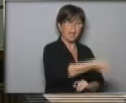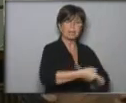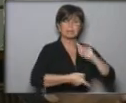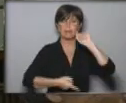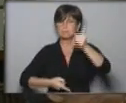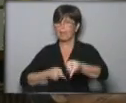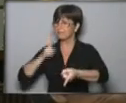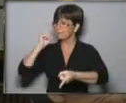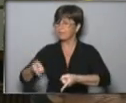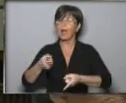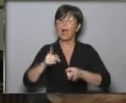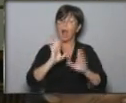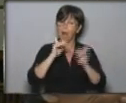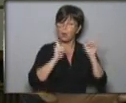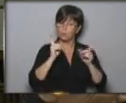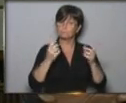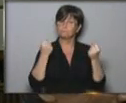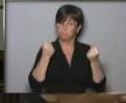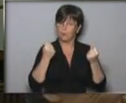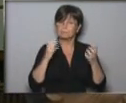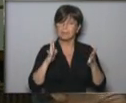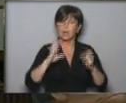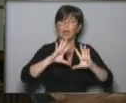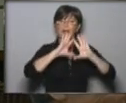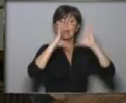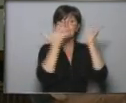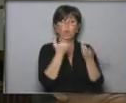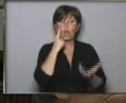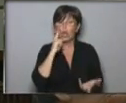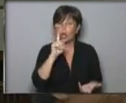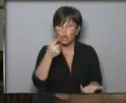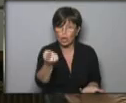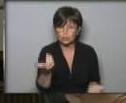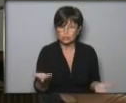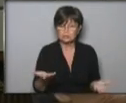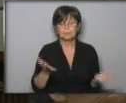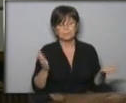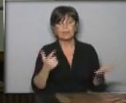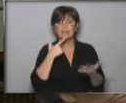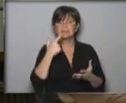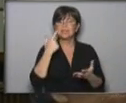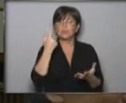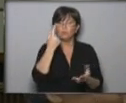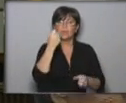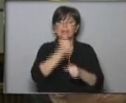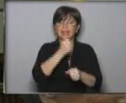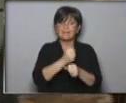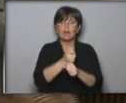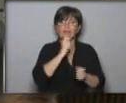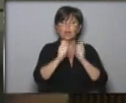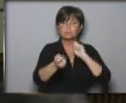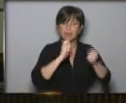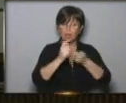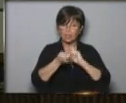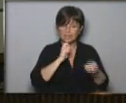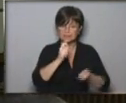y va haciéndose conocer por el mundo. Es impresionante el trabajo de los